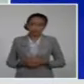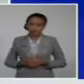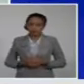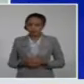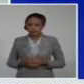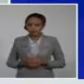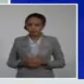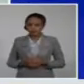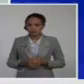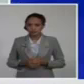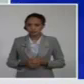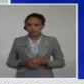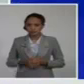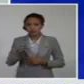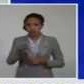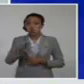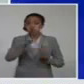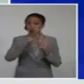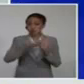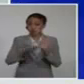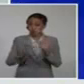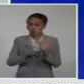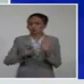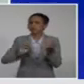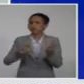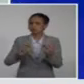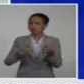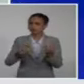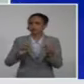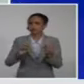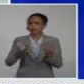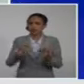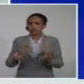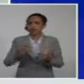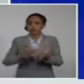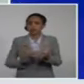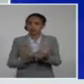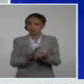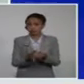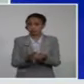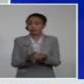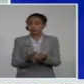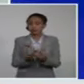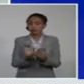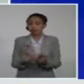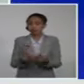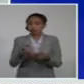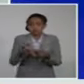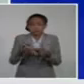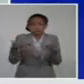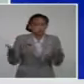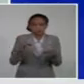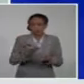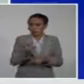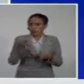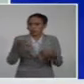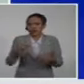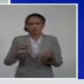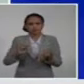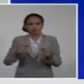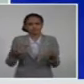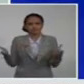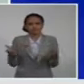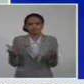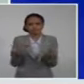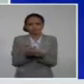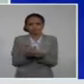Están tomando medidas para que realmente no se vaya de las manos el incremento en el número de casos.